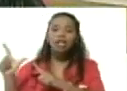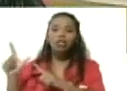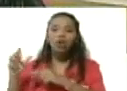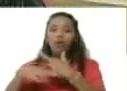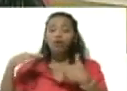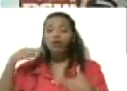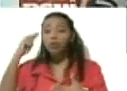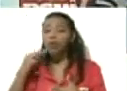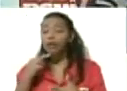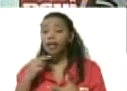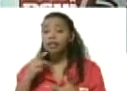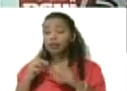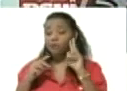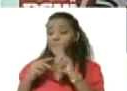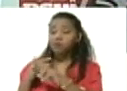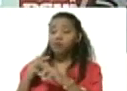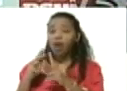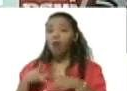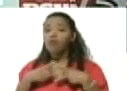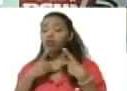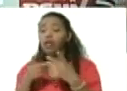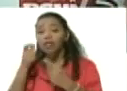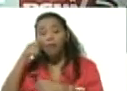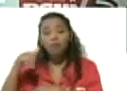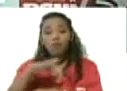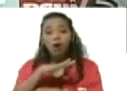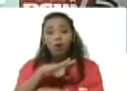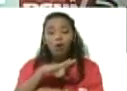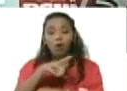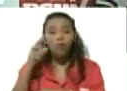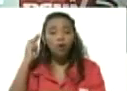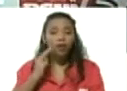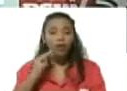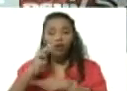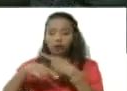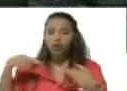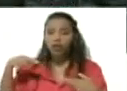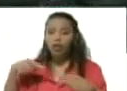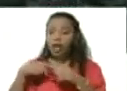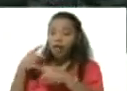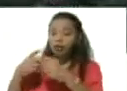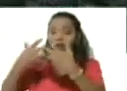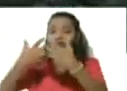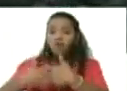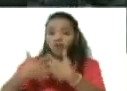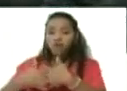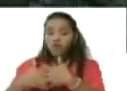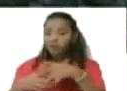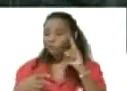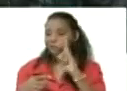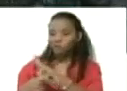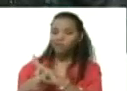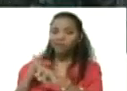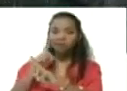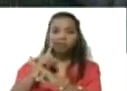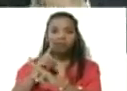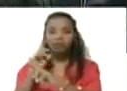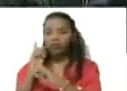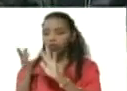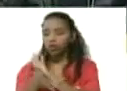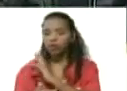la voluntad y la dignidad del pueblo bolivariano, del pueblo revolucionario. Son analistas de pacotilla.